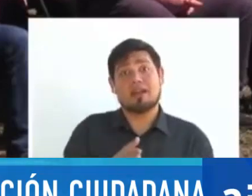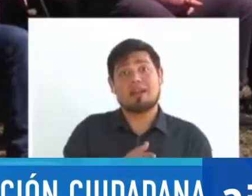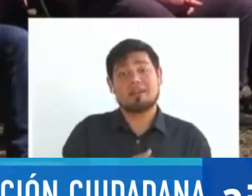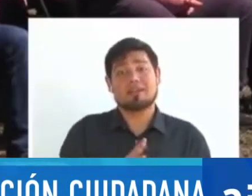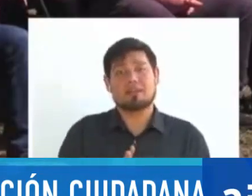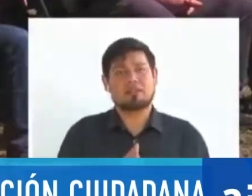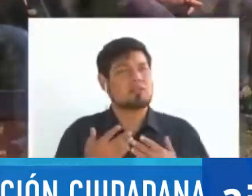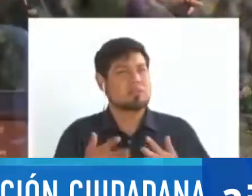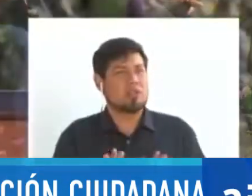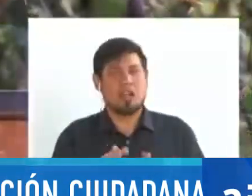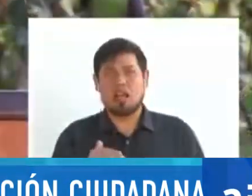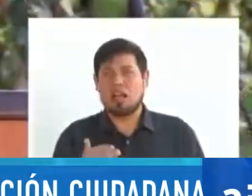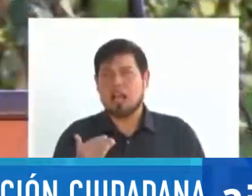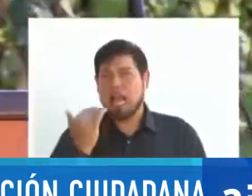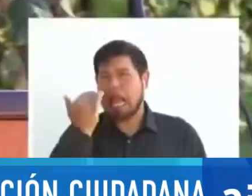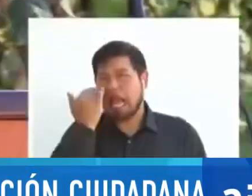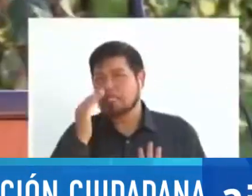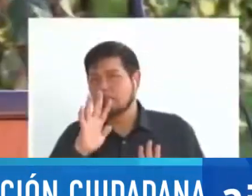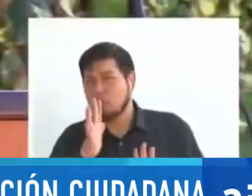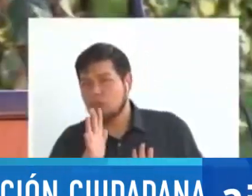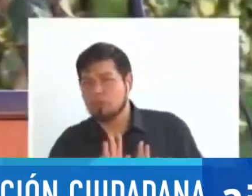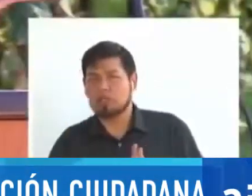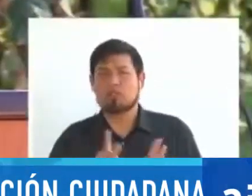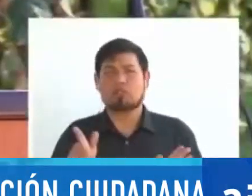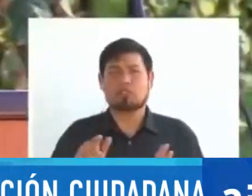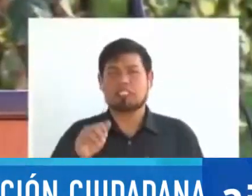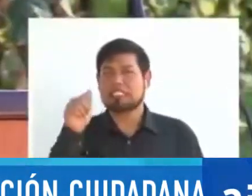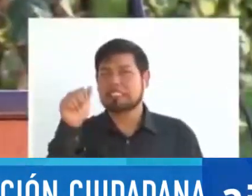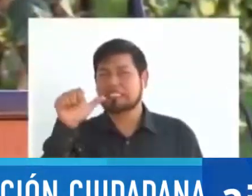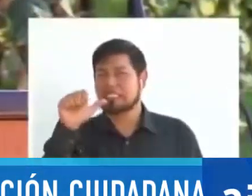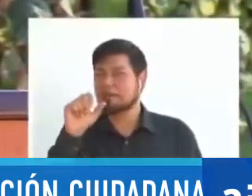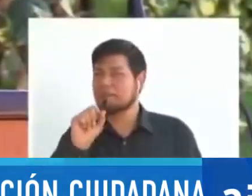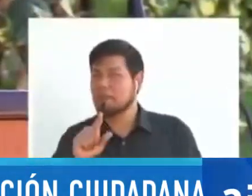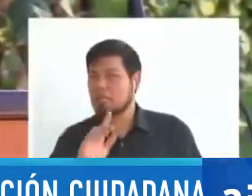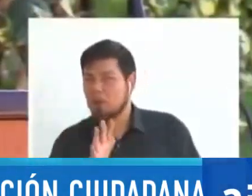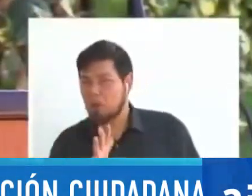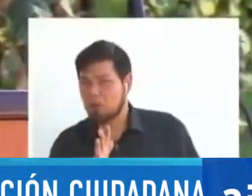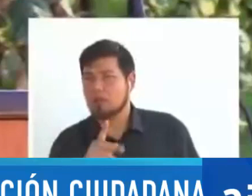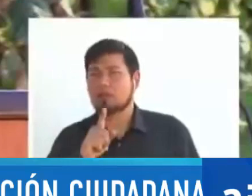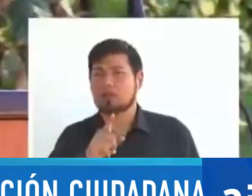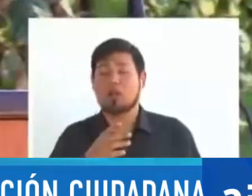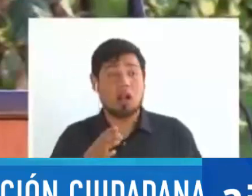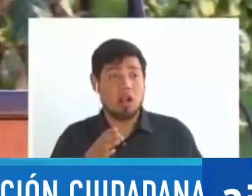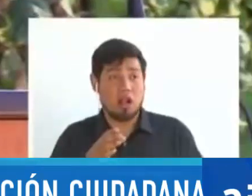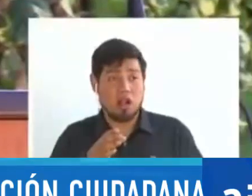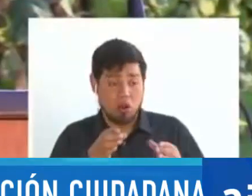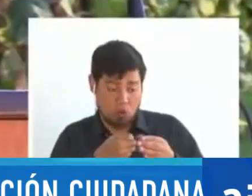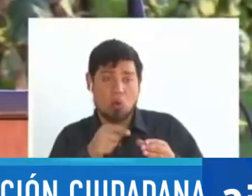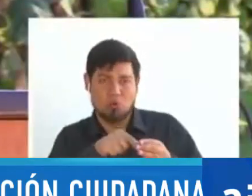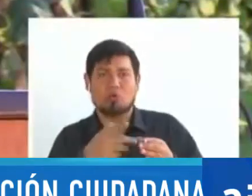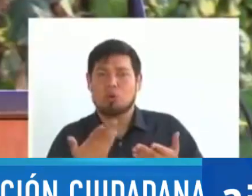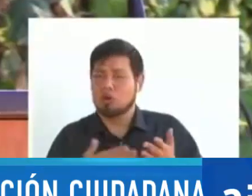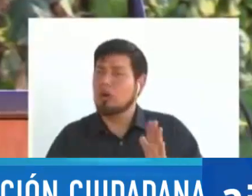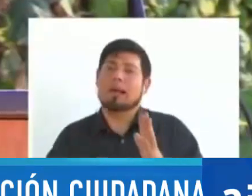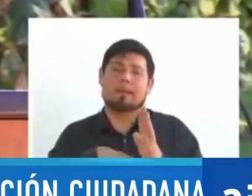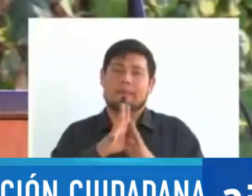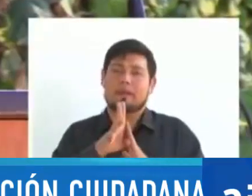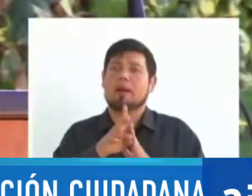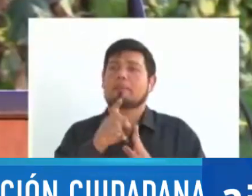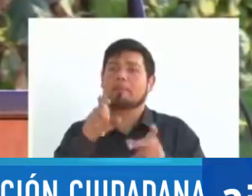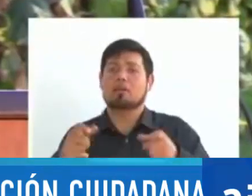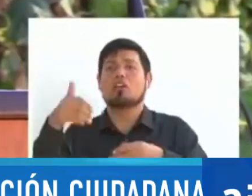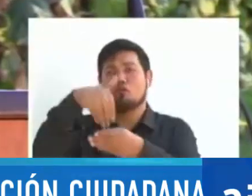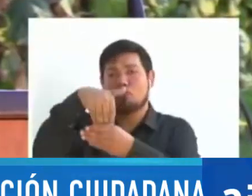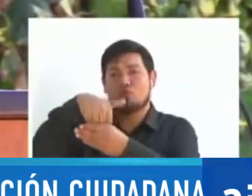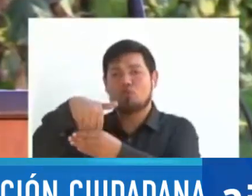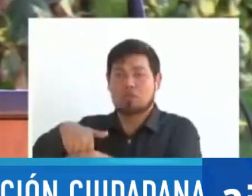lograron casi 6.000 votos, 5.770 y algo en una de las categorías con mayor participación. Y